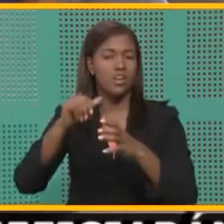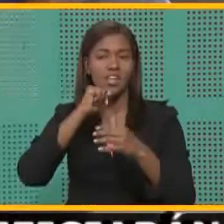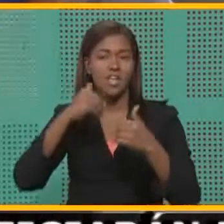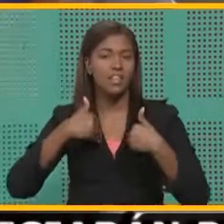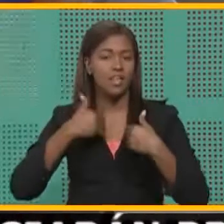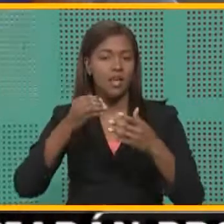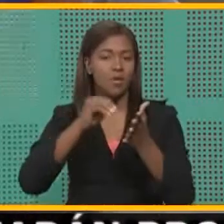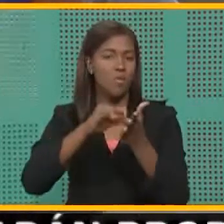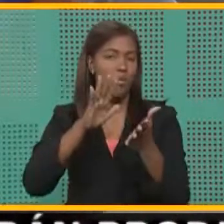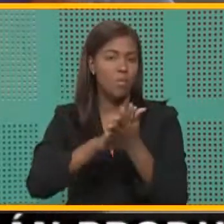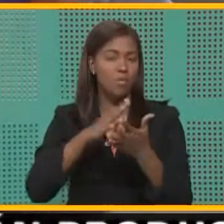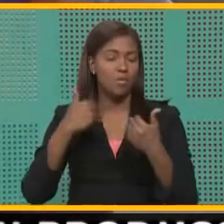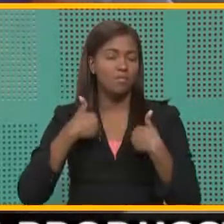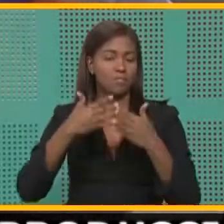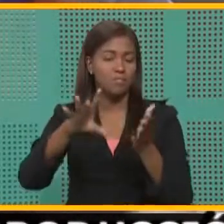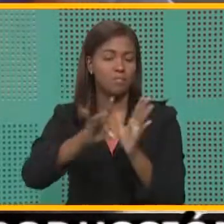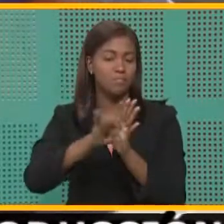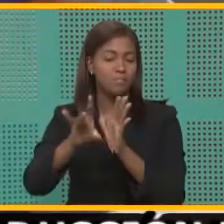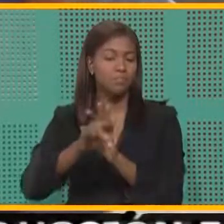ningún registro elegible.